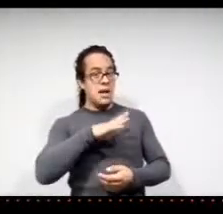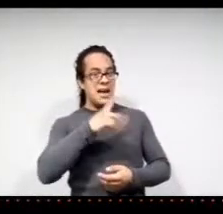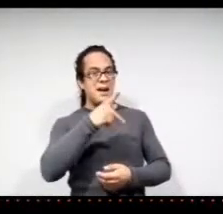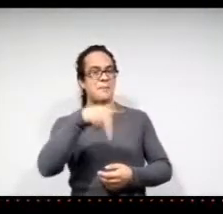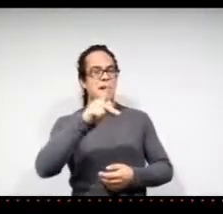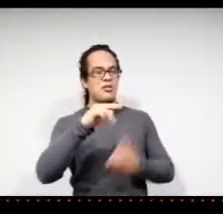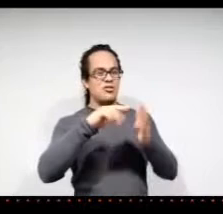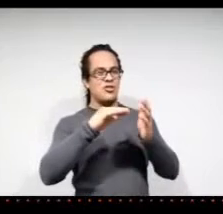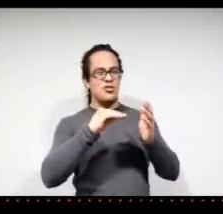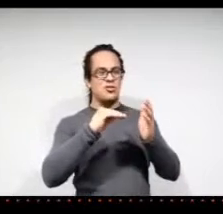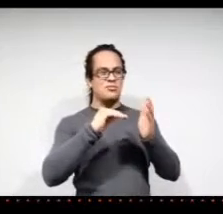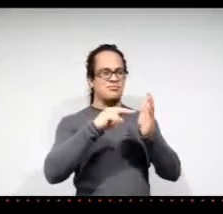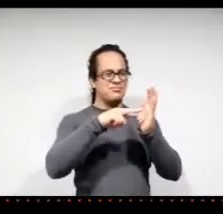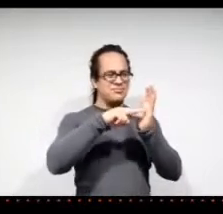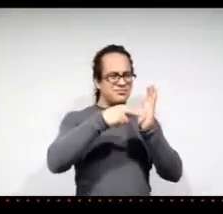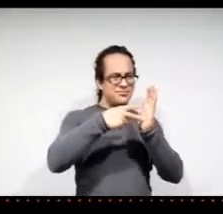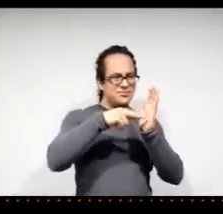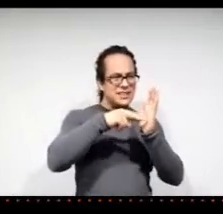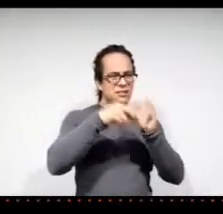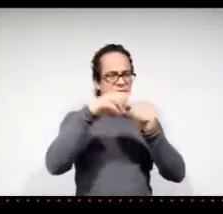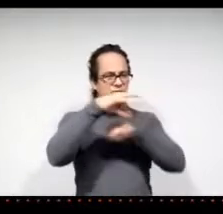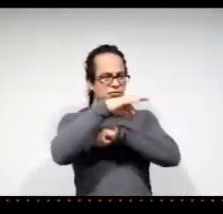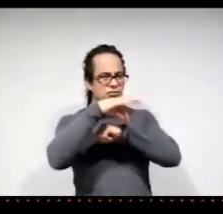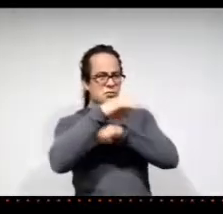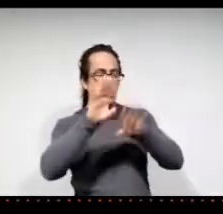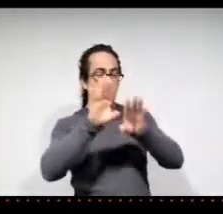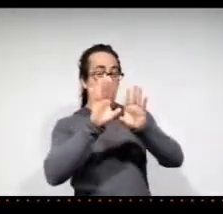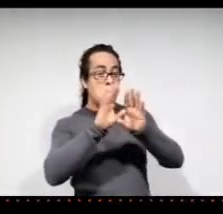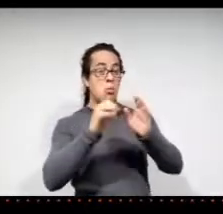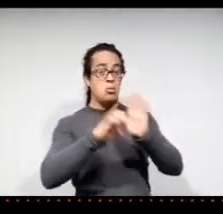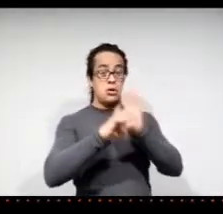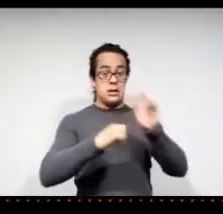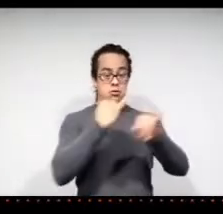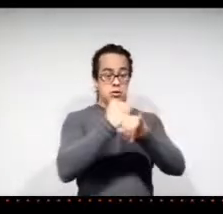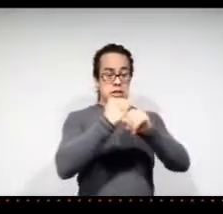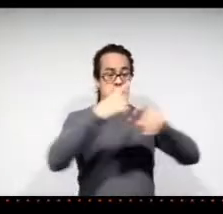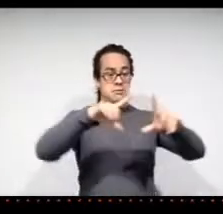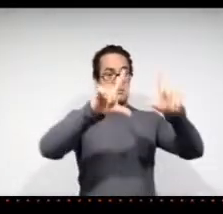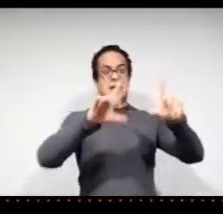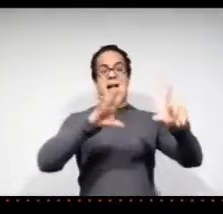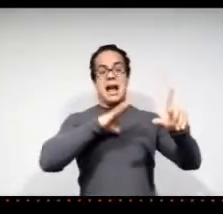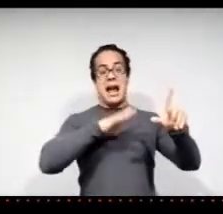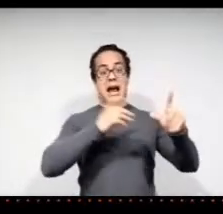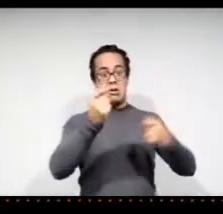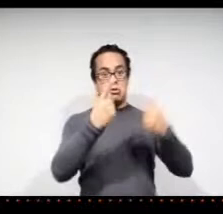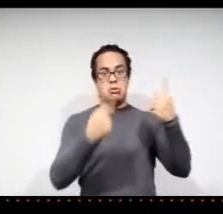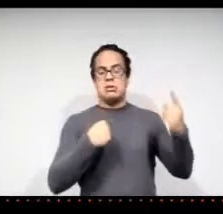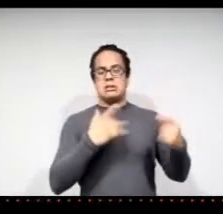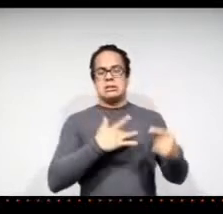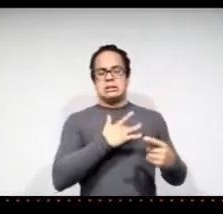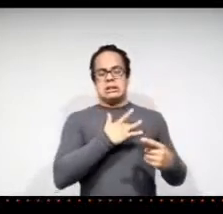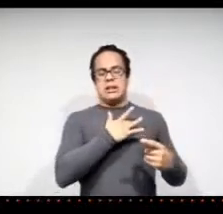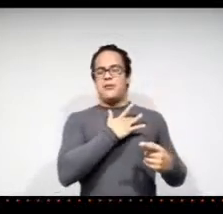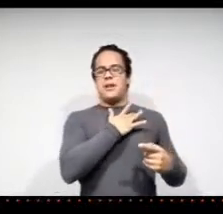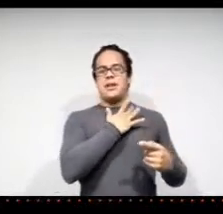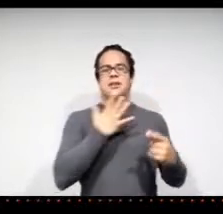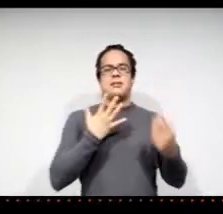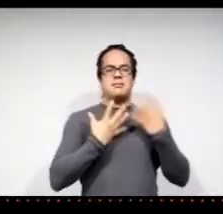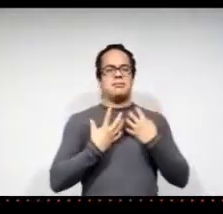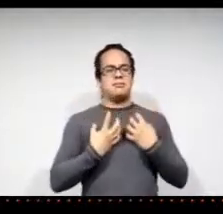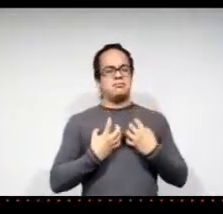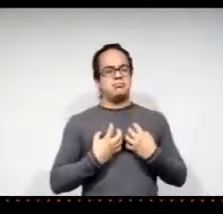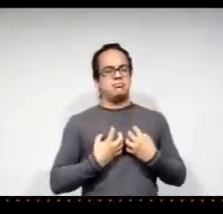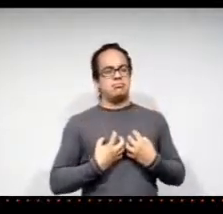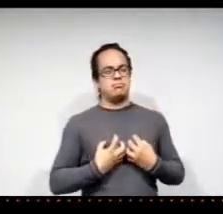también. Las redes sociales te hacen más infeliz. Hay estudios que demuestran esto porque yo hago, la